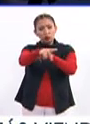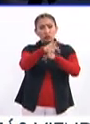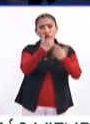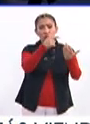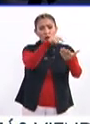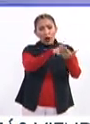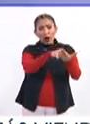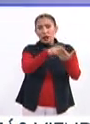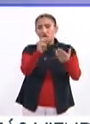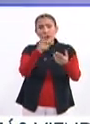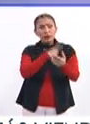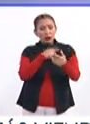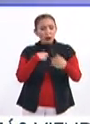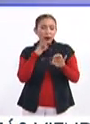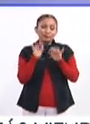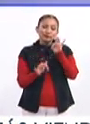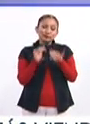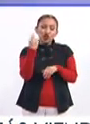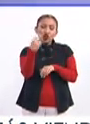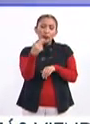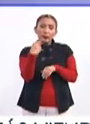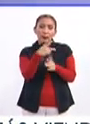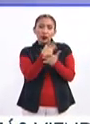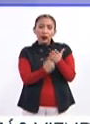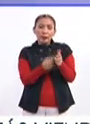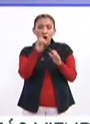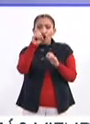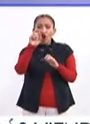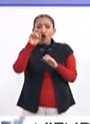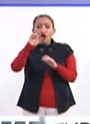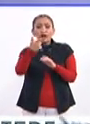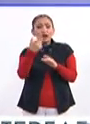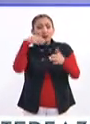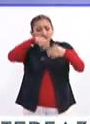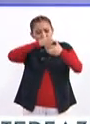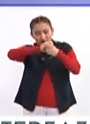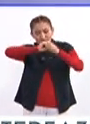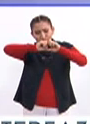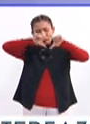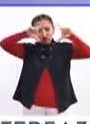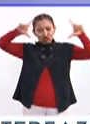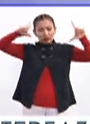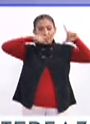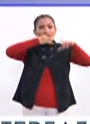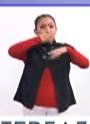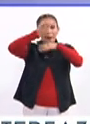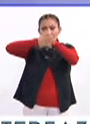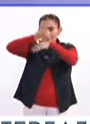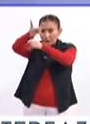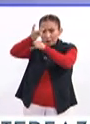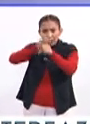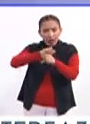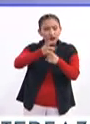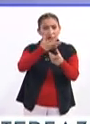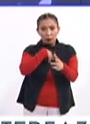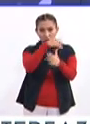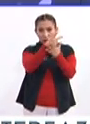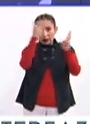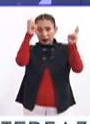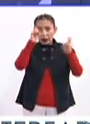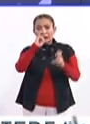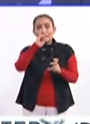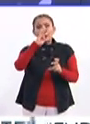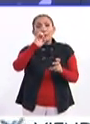inmediato, no tienen que ser otra cosa más que poner el nombre y .org y ya acceden a las convocatorias, etcétera. Exacto. Tenemos un programa que se